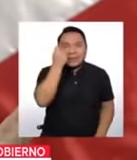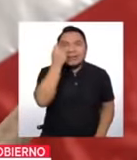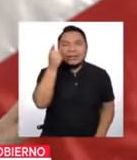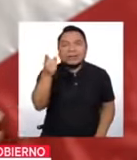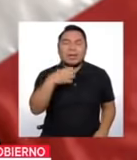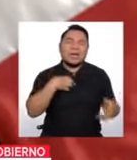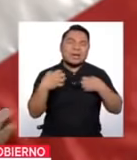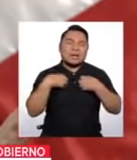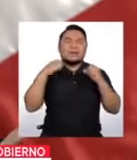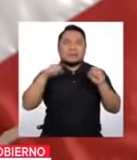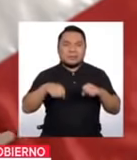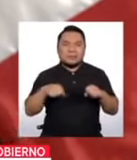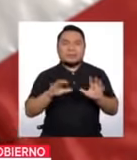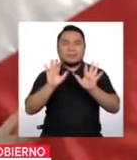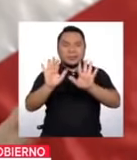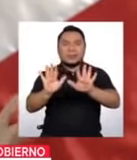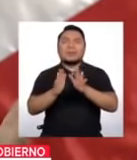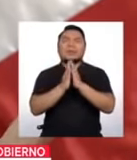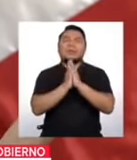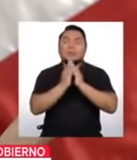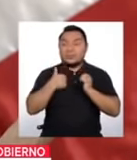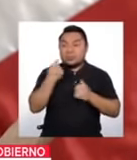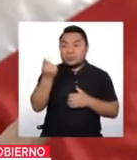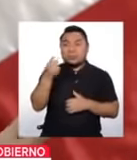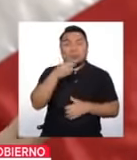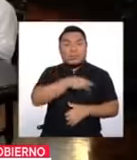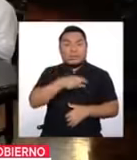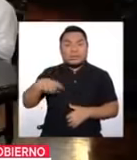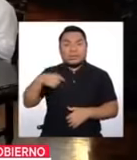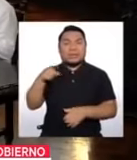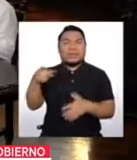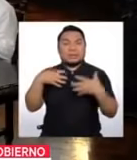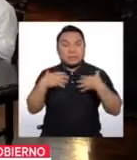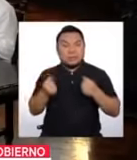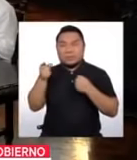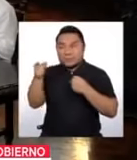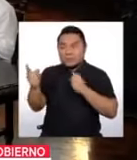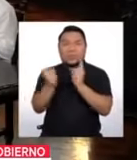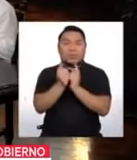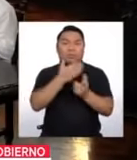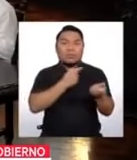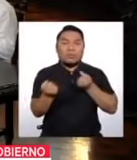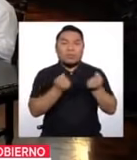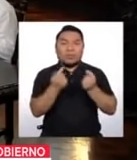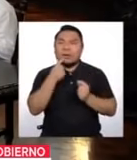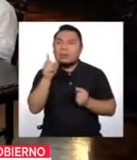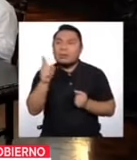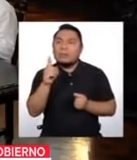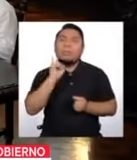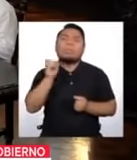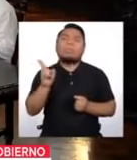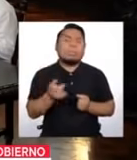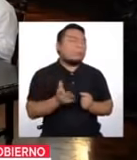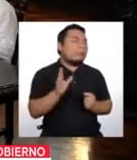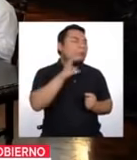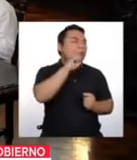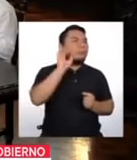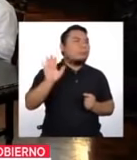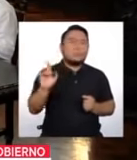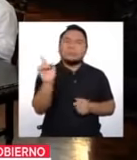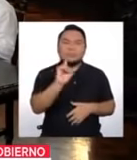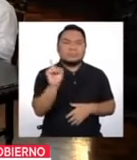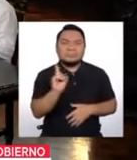de hoy, ¿no? El día de hoy, el ministro, como es el gobierno, no rehúye la responsabilidad. Si